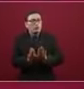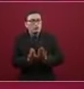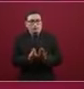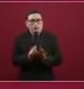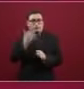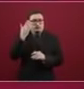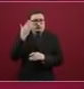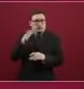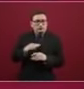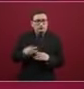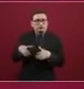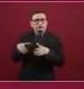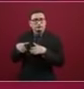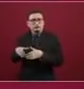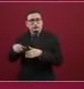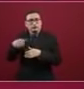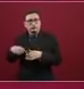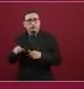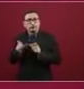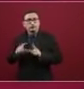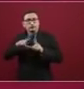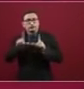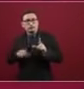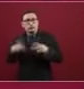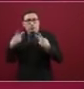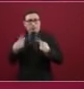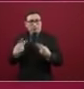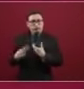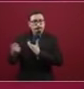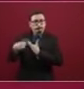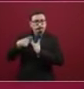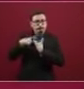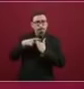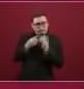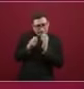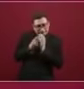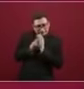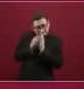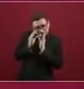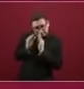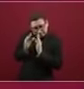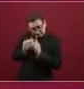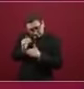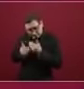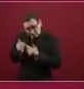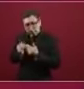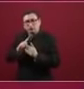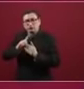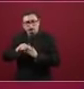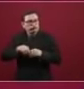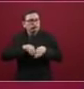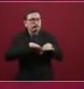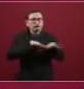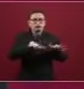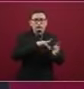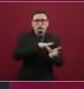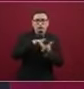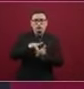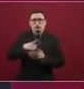capacitación imprescindible de los nuevos reclutas. Sí estimamos que para fin de